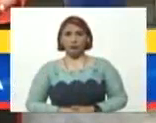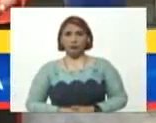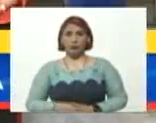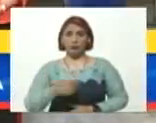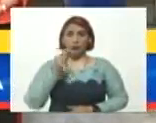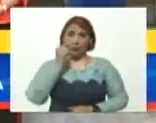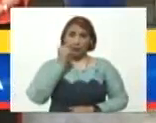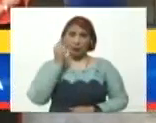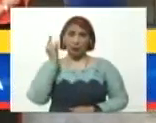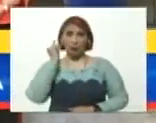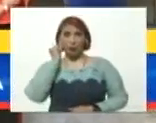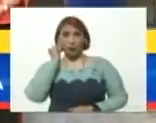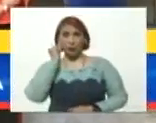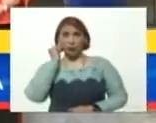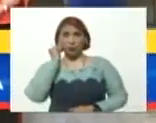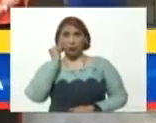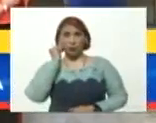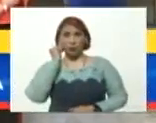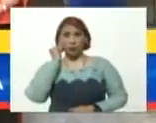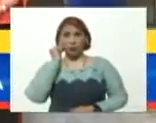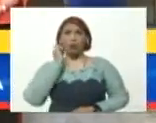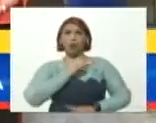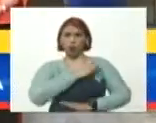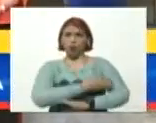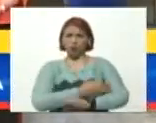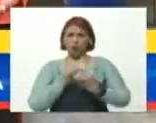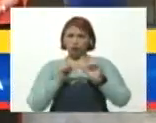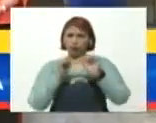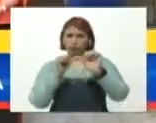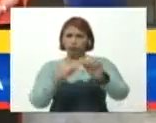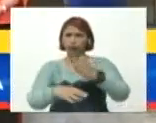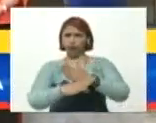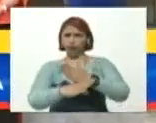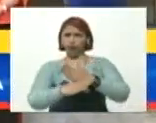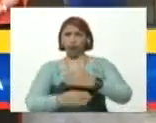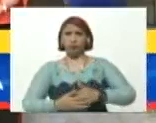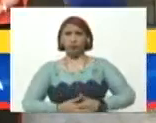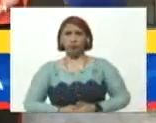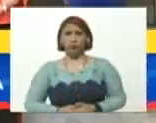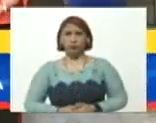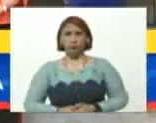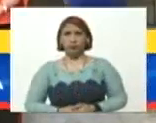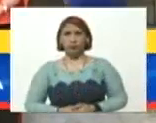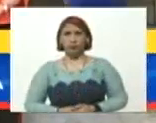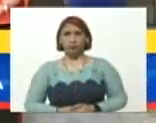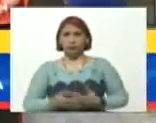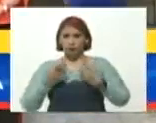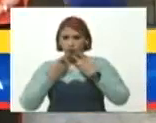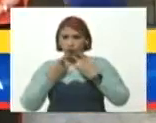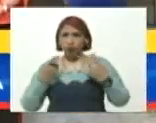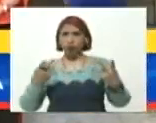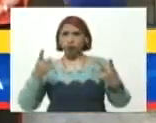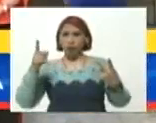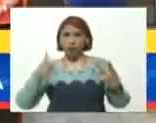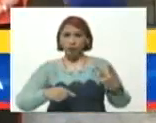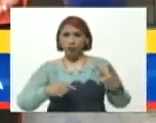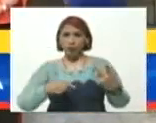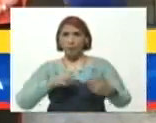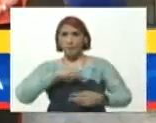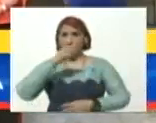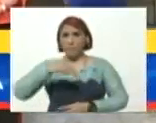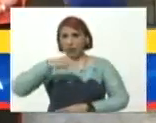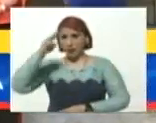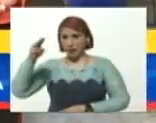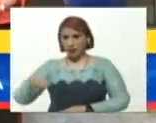masculina como femenina, y se está fortaleciendo. Y se está transmitiendo, la transmite Meridiano TV,